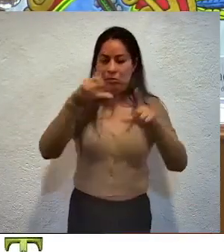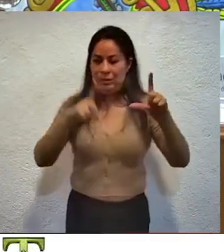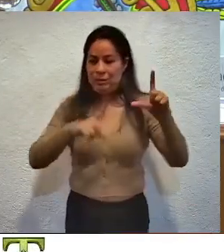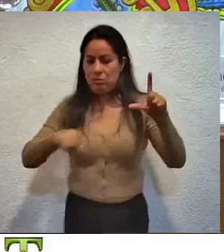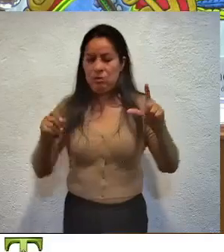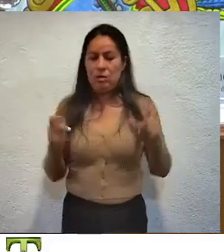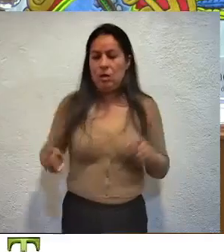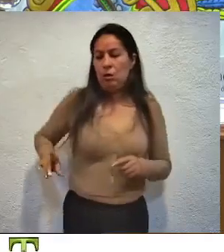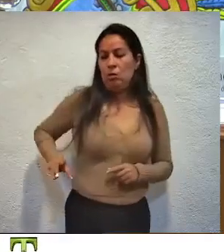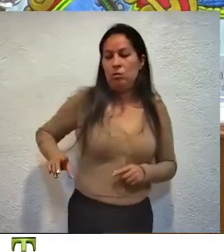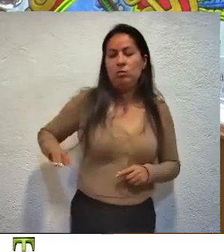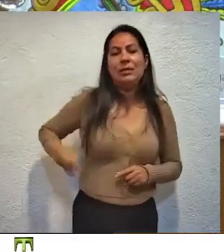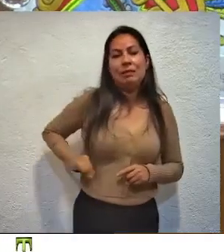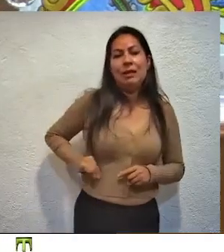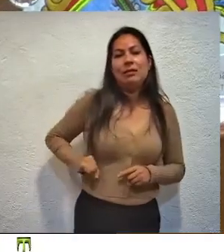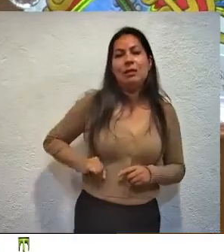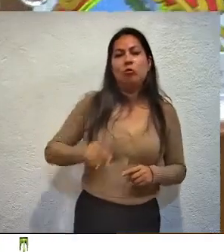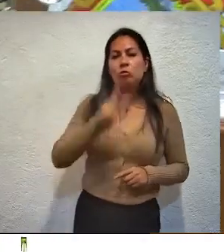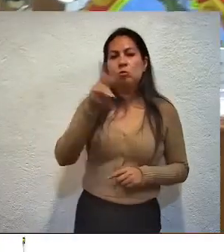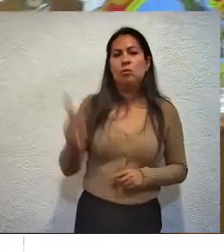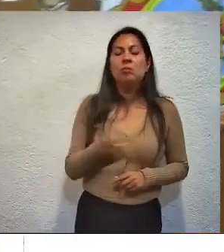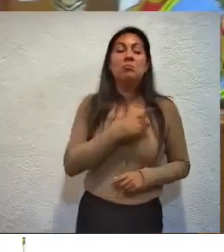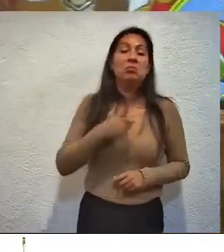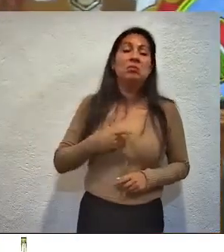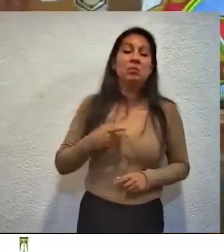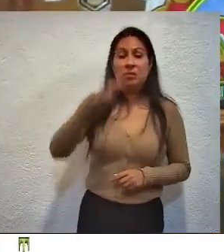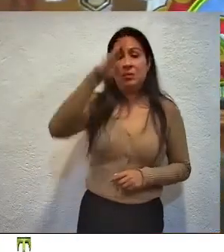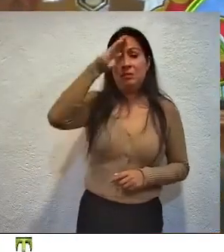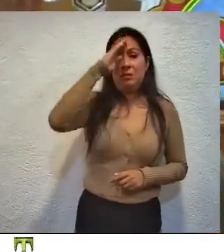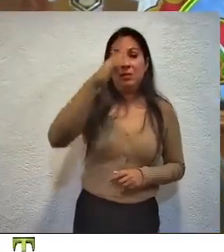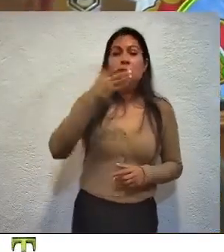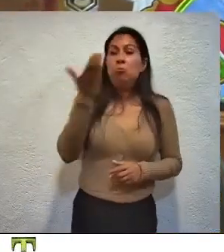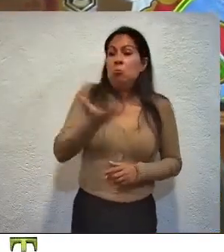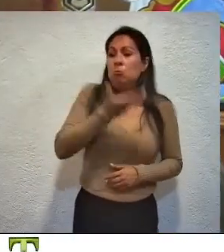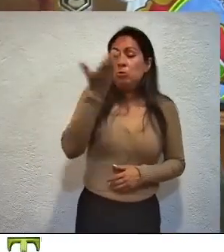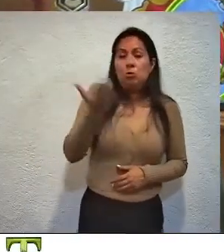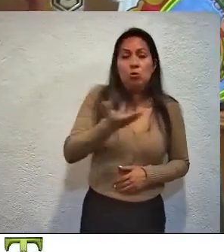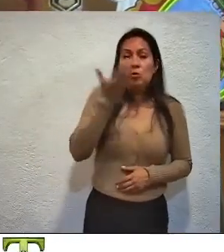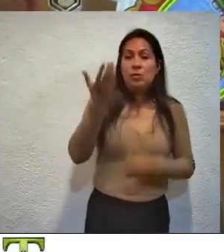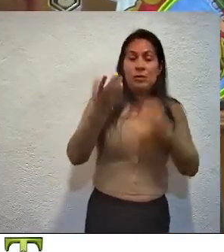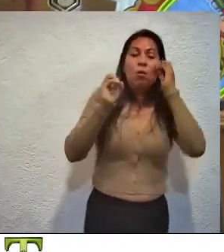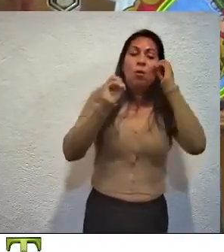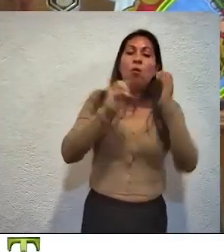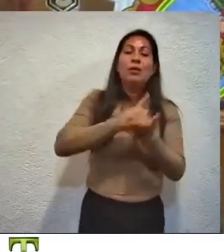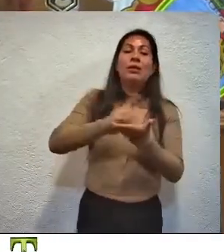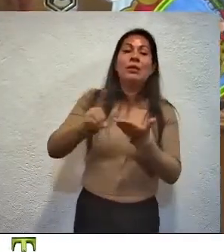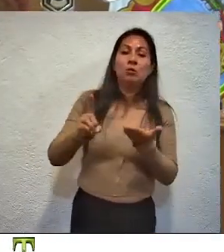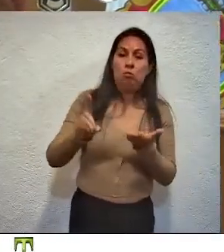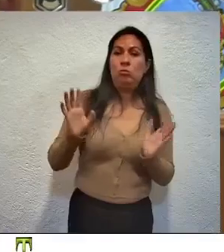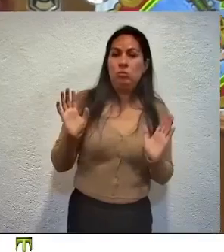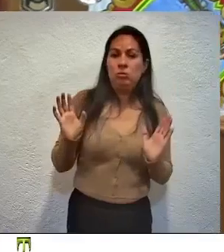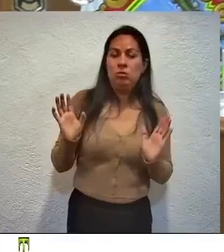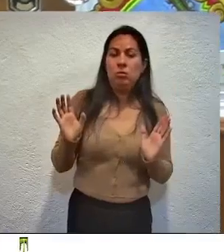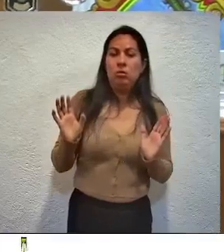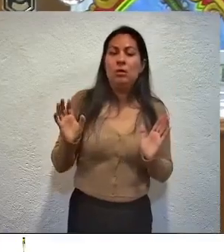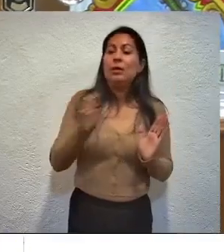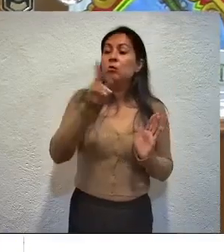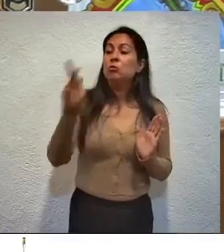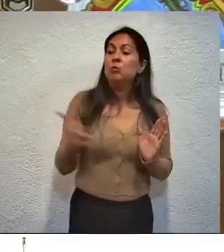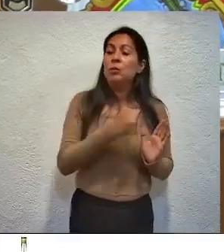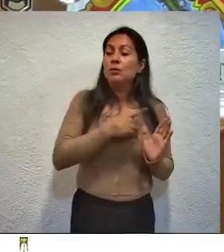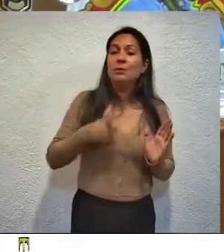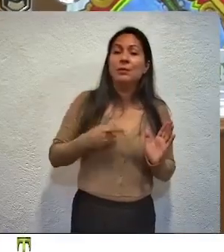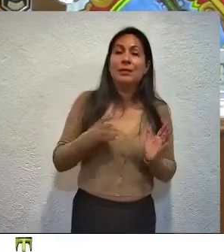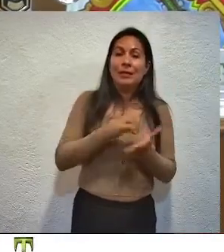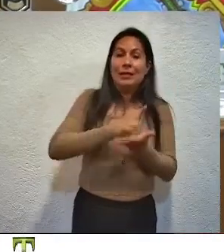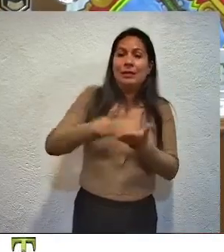pueblos interesados deberán tomarse debidamente en consideración sus costumbres o sus derechos consuetudinarios, que los pueblos deberán tener el